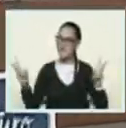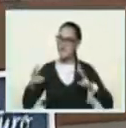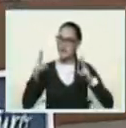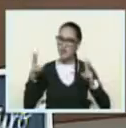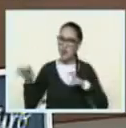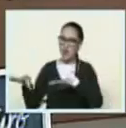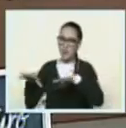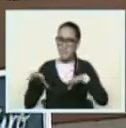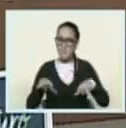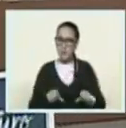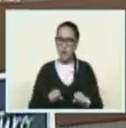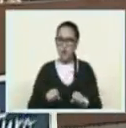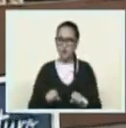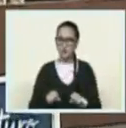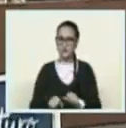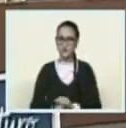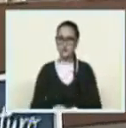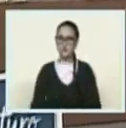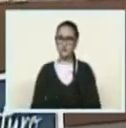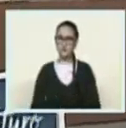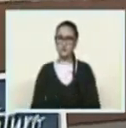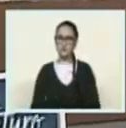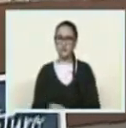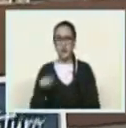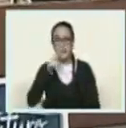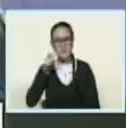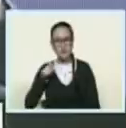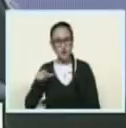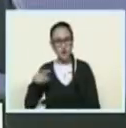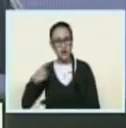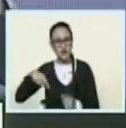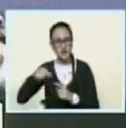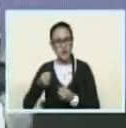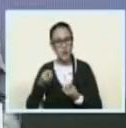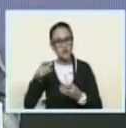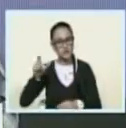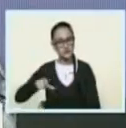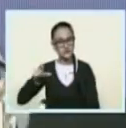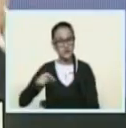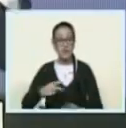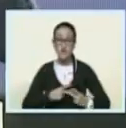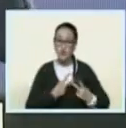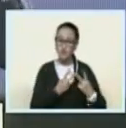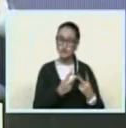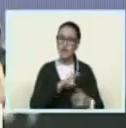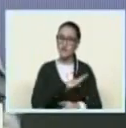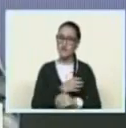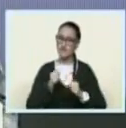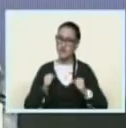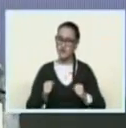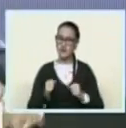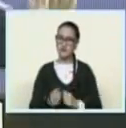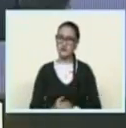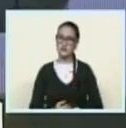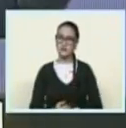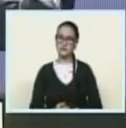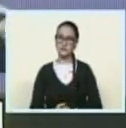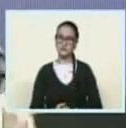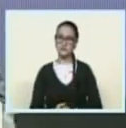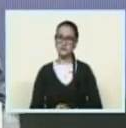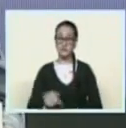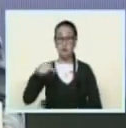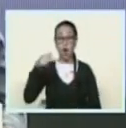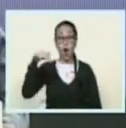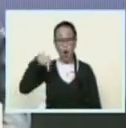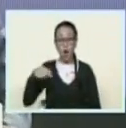victorias, el saldo organizativo necesario, la voluntad necesaria, la fuerza necesaria para